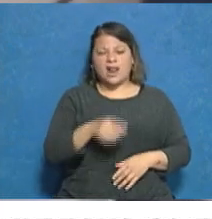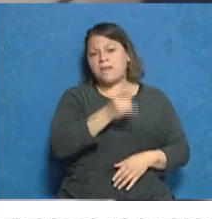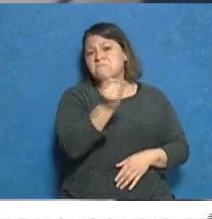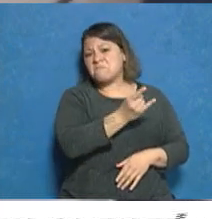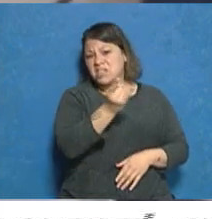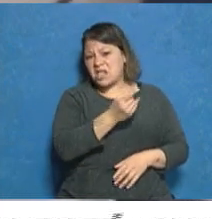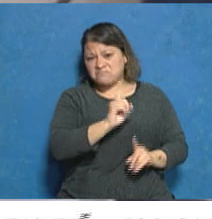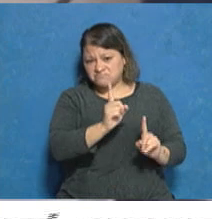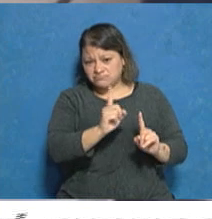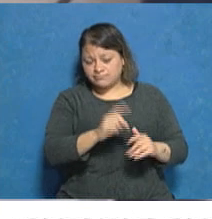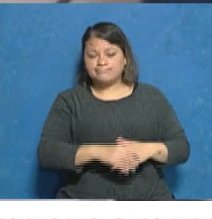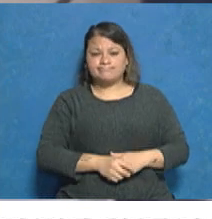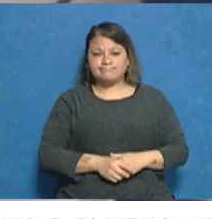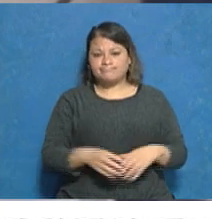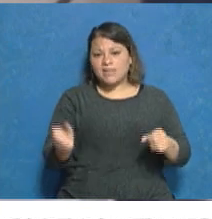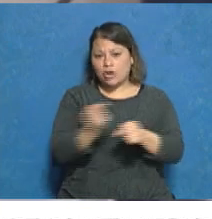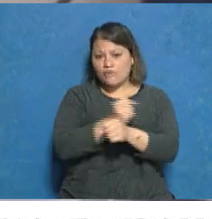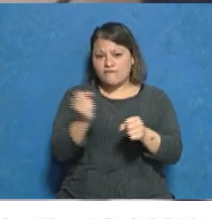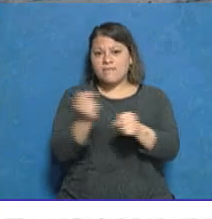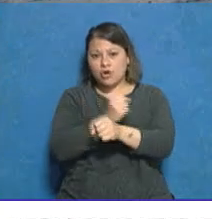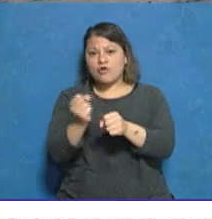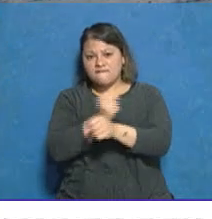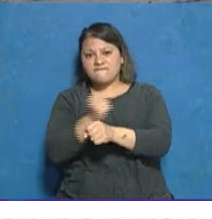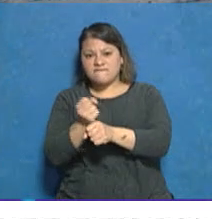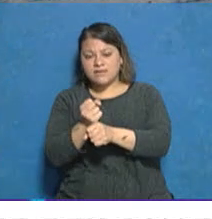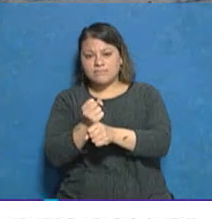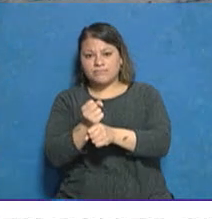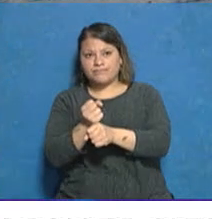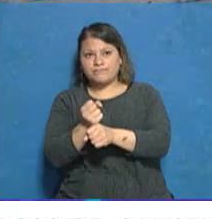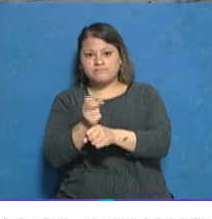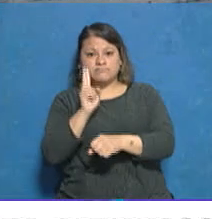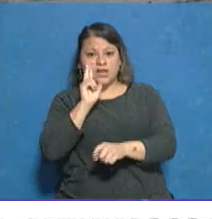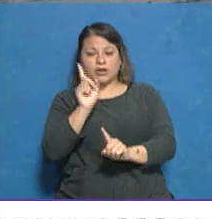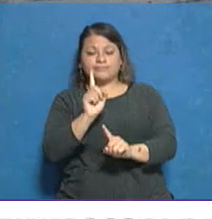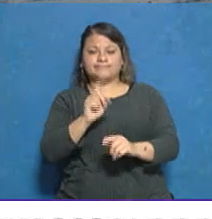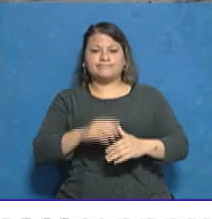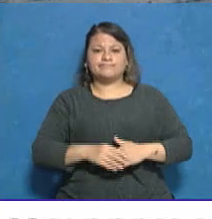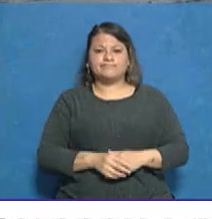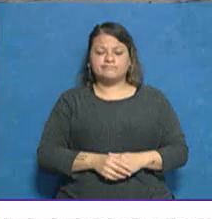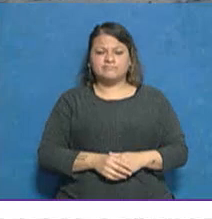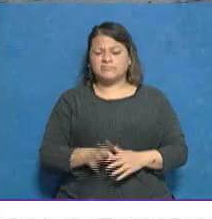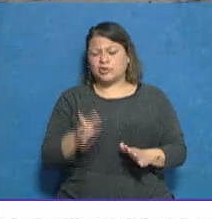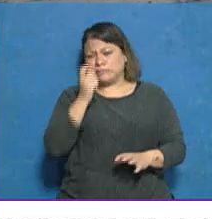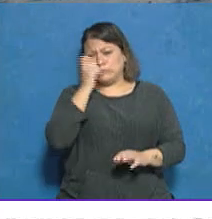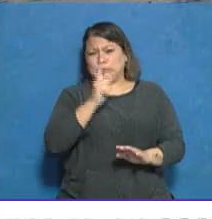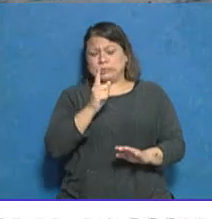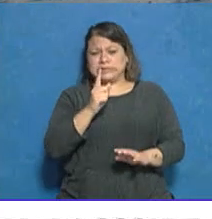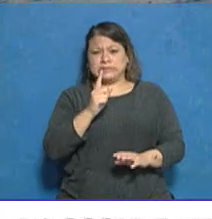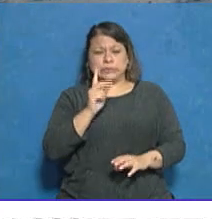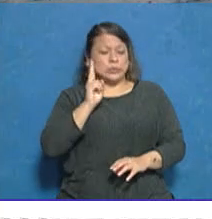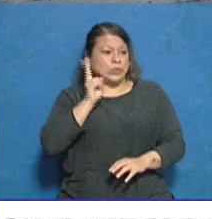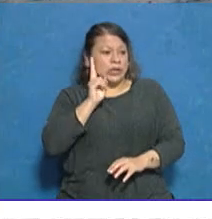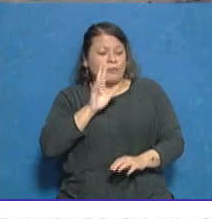y confirman el mismo testigo que no habría visto a las víctimas. Dice que fue todo muy rápido, un ruido de